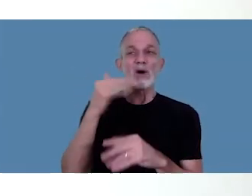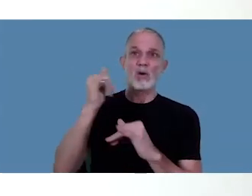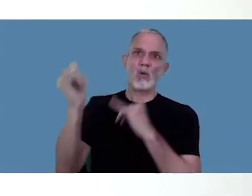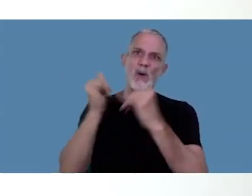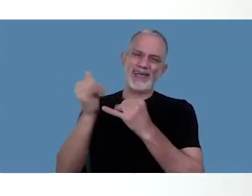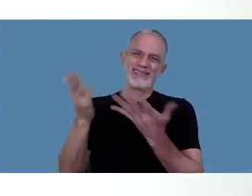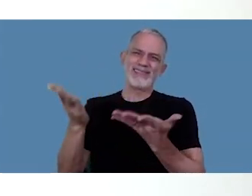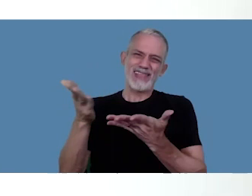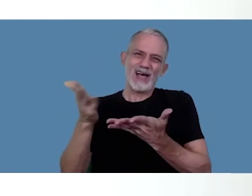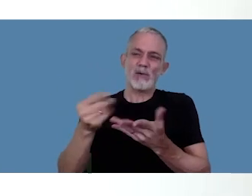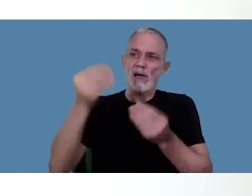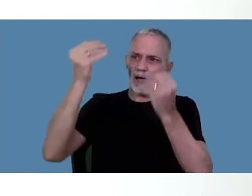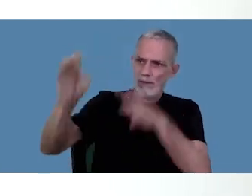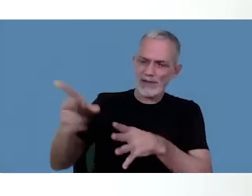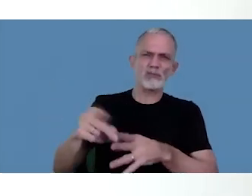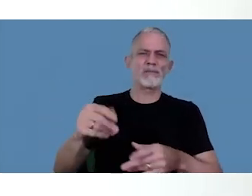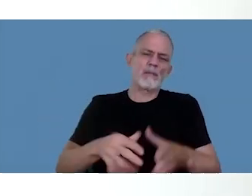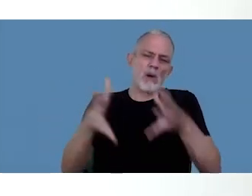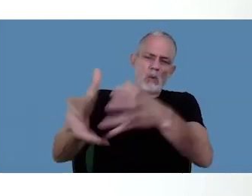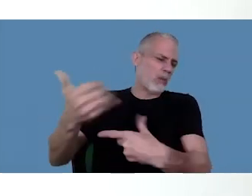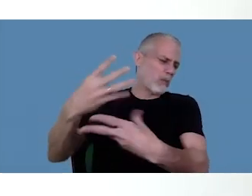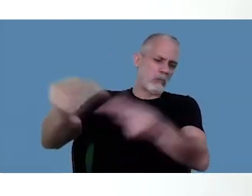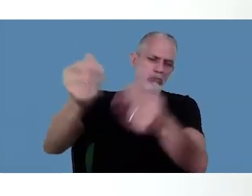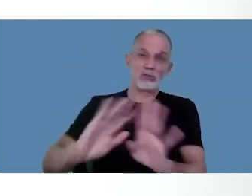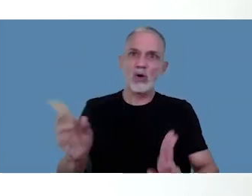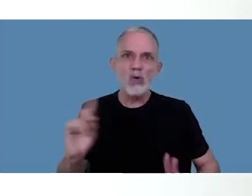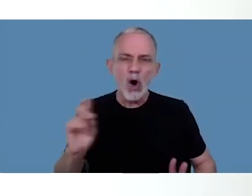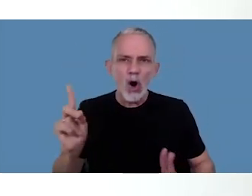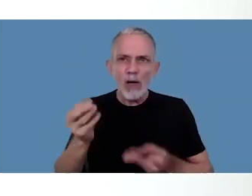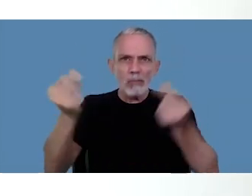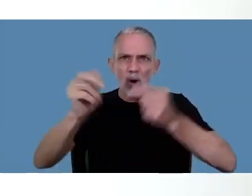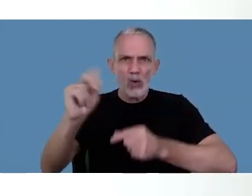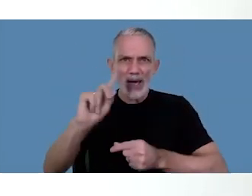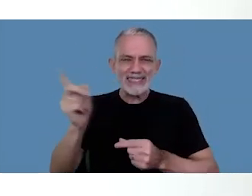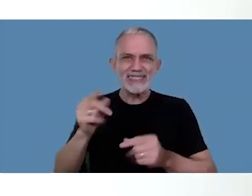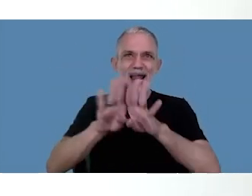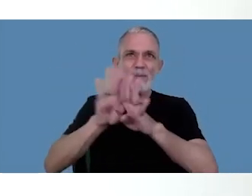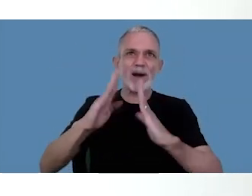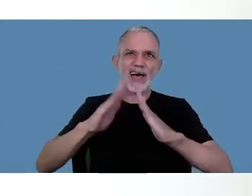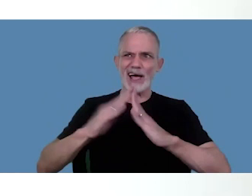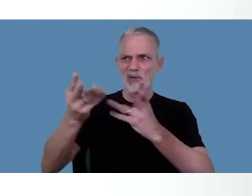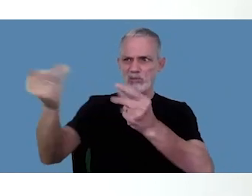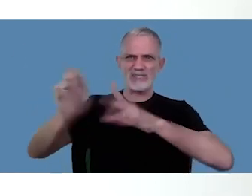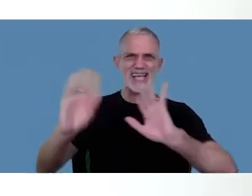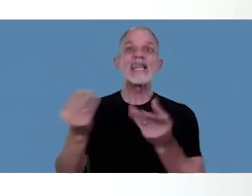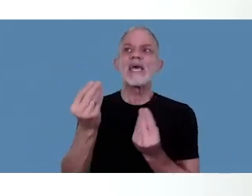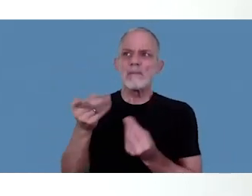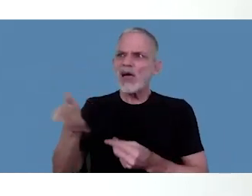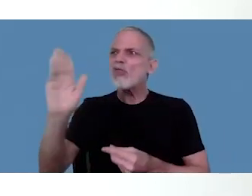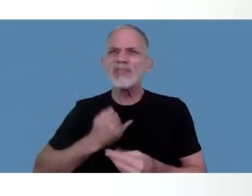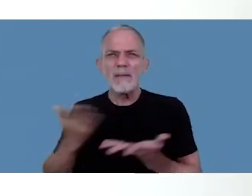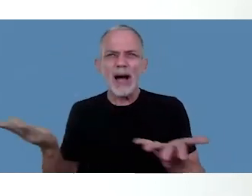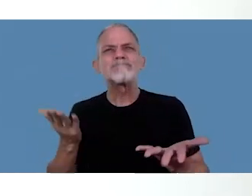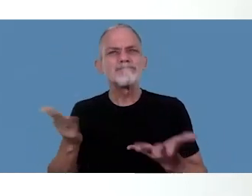te dejas en la puerta de tu casa y desaparece, y no desaparece, se perpetúa en el tiempo. Sabemos de lo que estamos hablando, bueno,